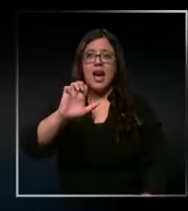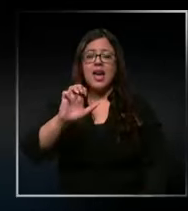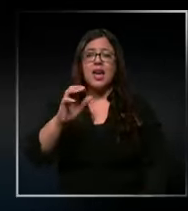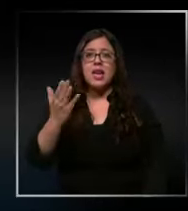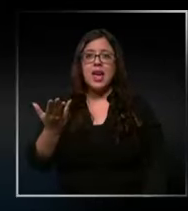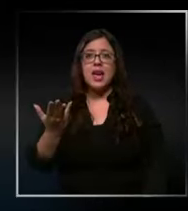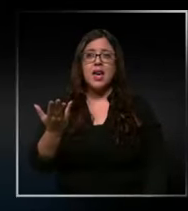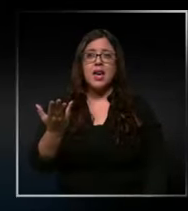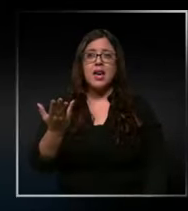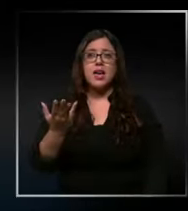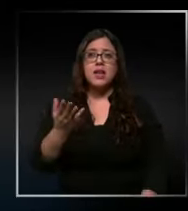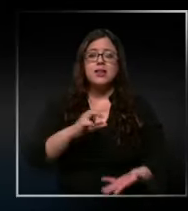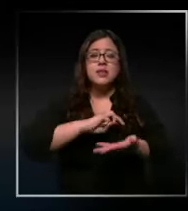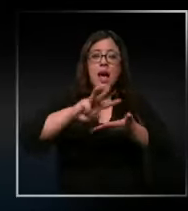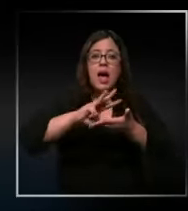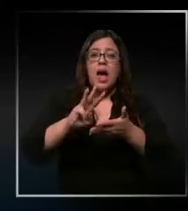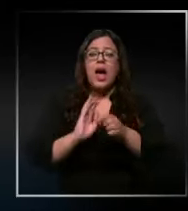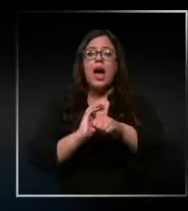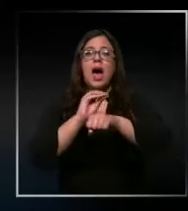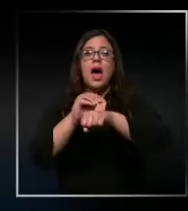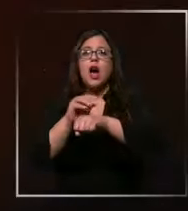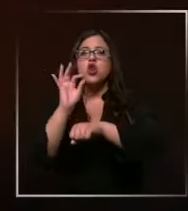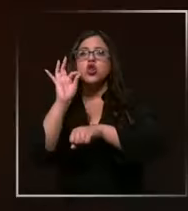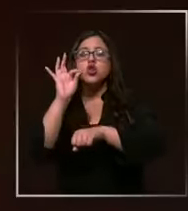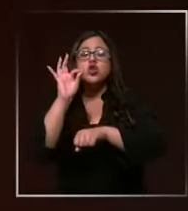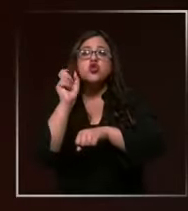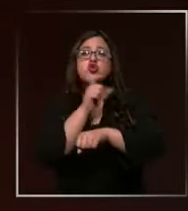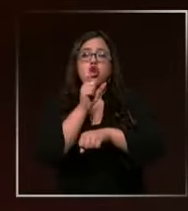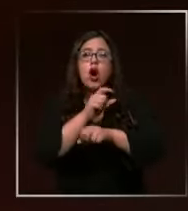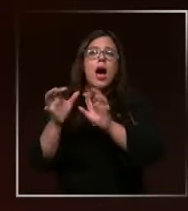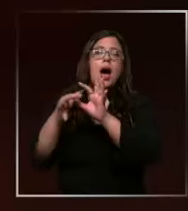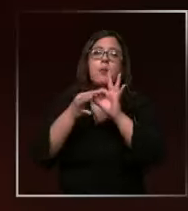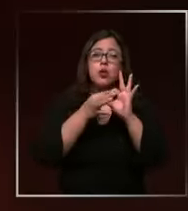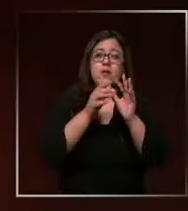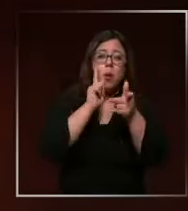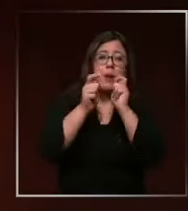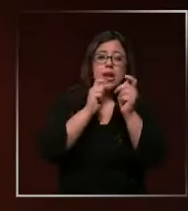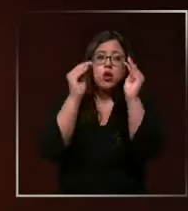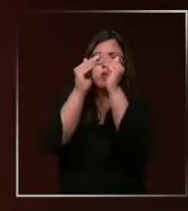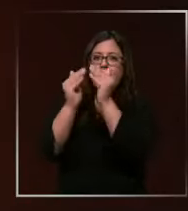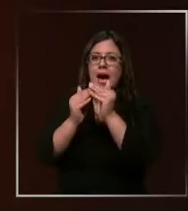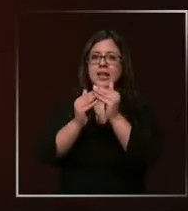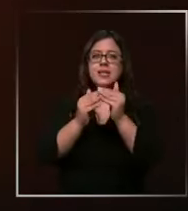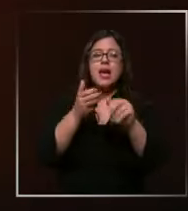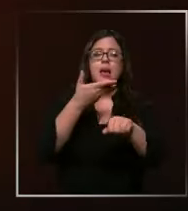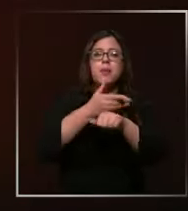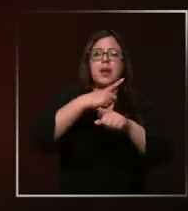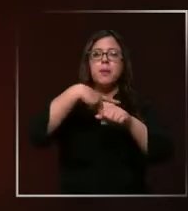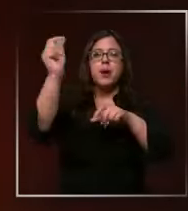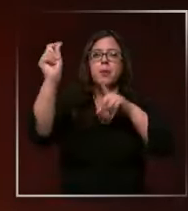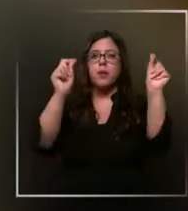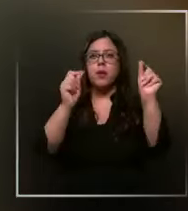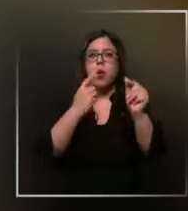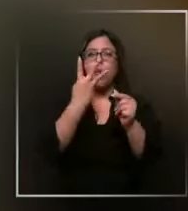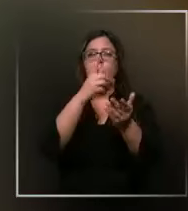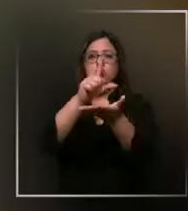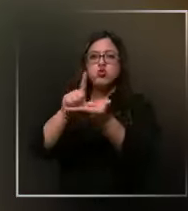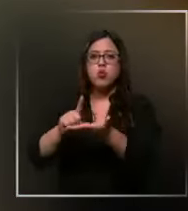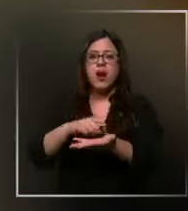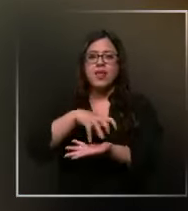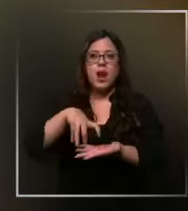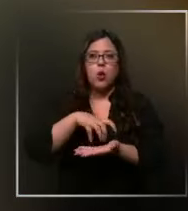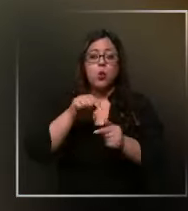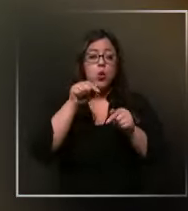Desastres declaró alerta roja debido al peligro latente con las viviendas cercanas y solicitó evacuar 4 sectores de la comuna. Que tenía